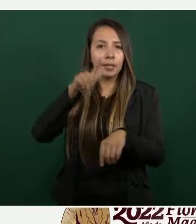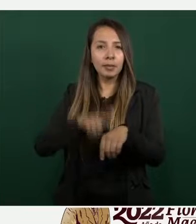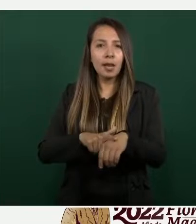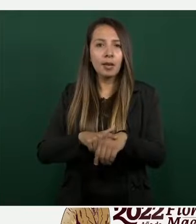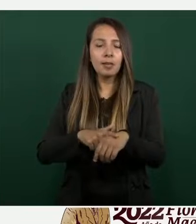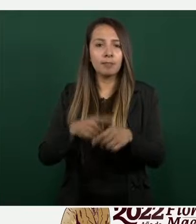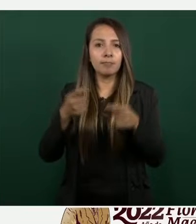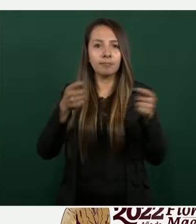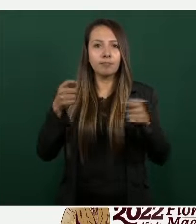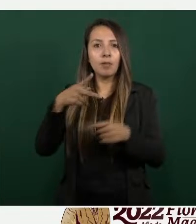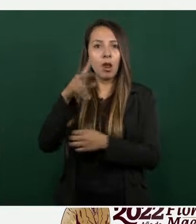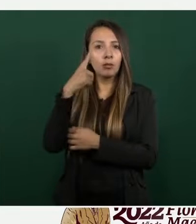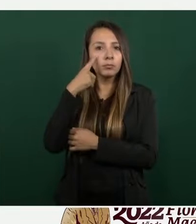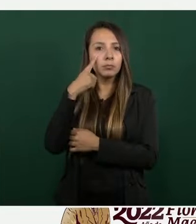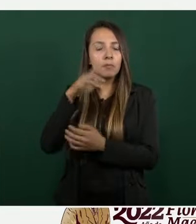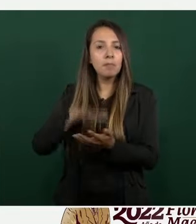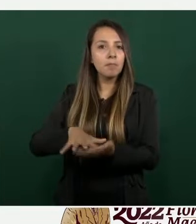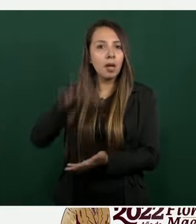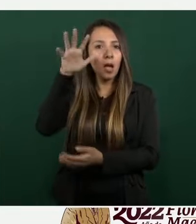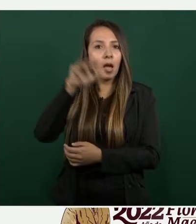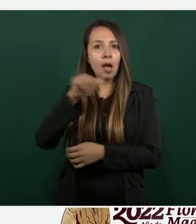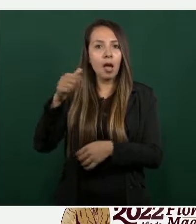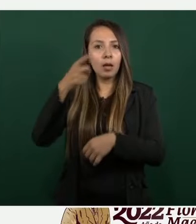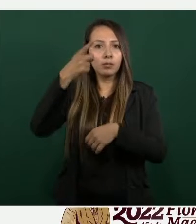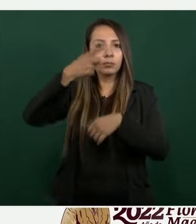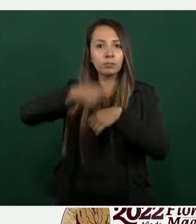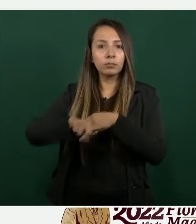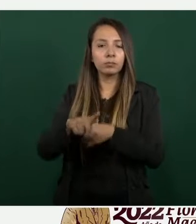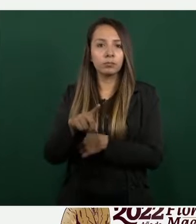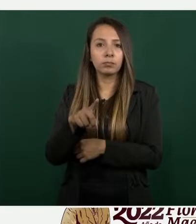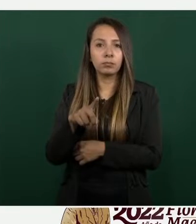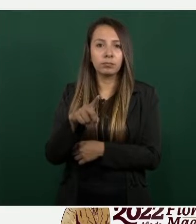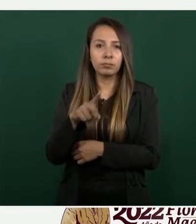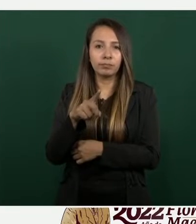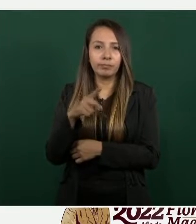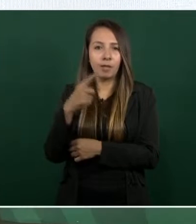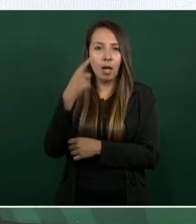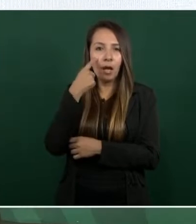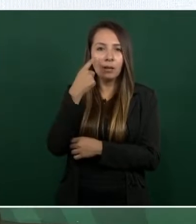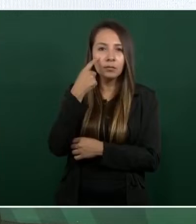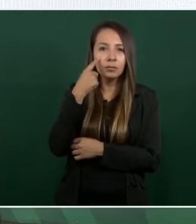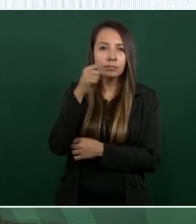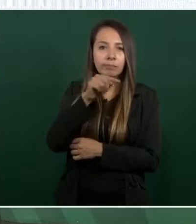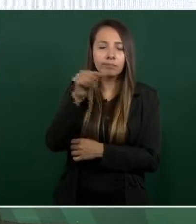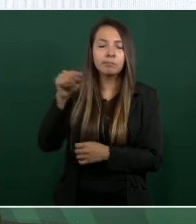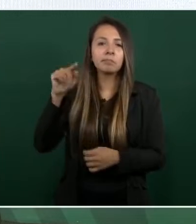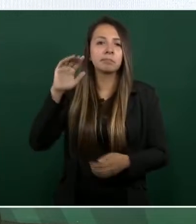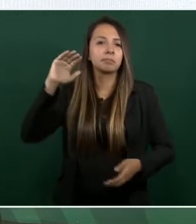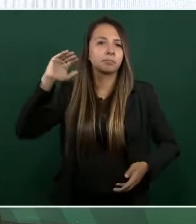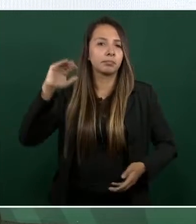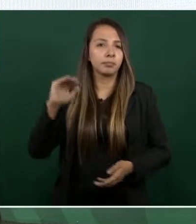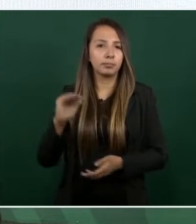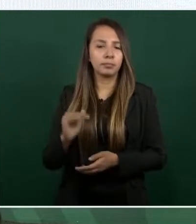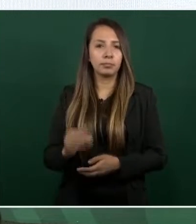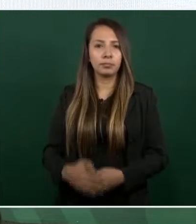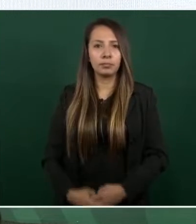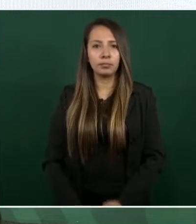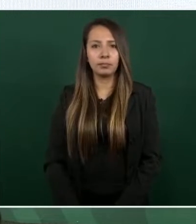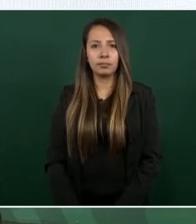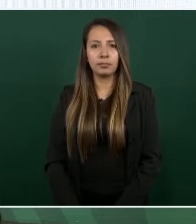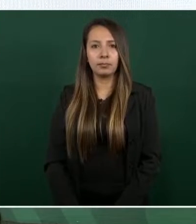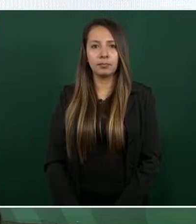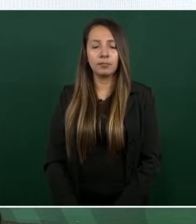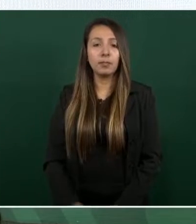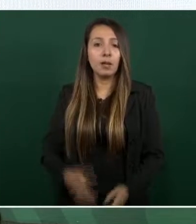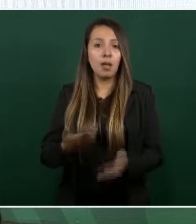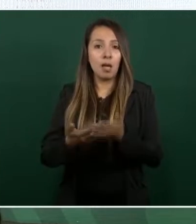que en la mayoría de los delitos han tenido un importante decremento. Adelante.